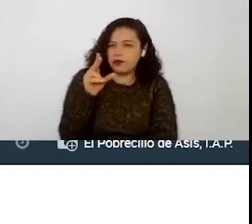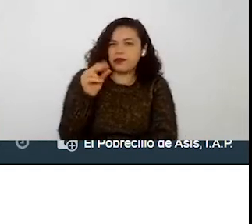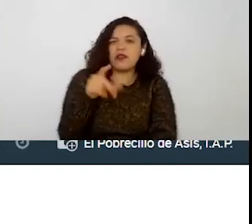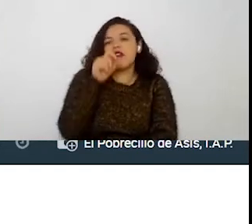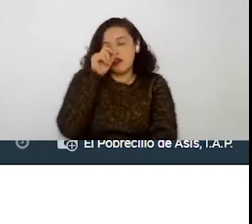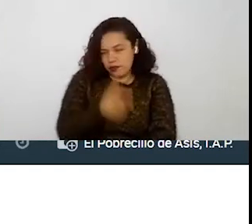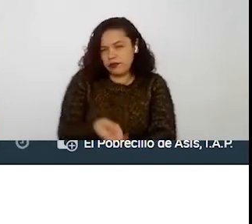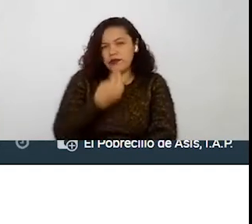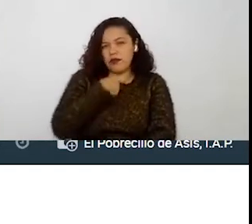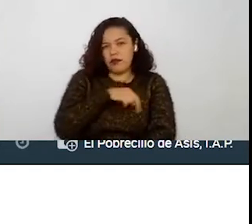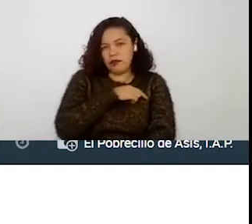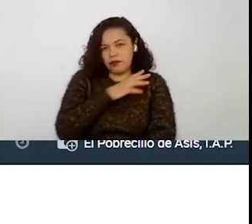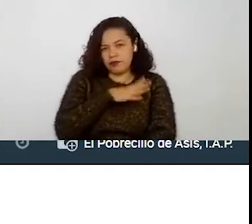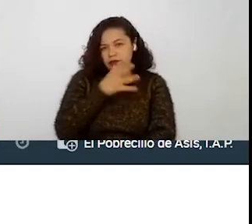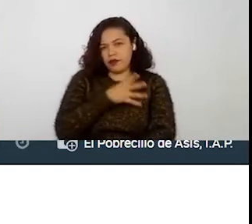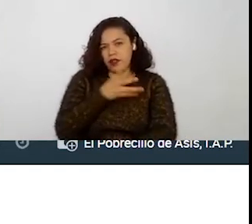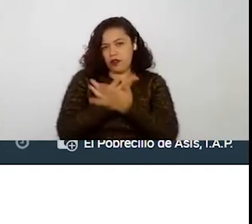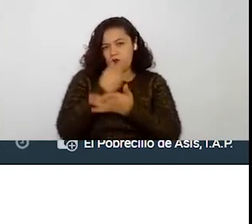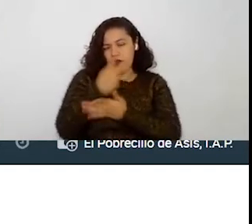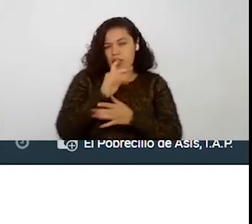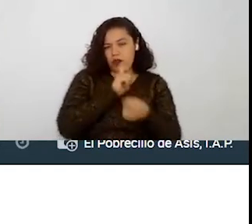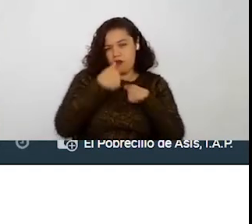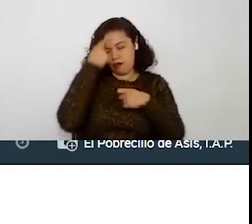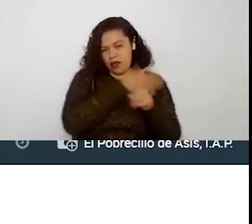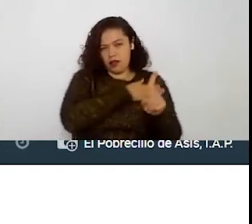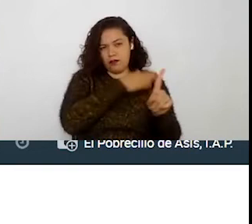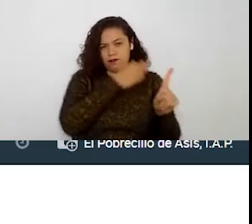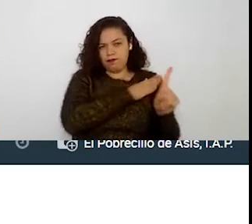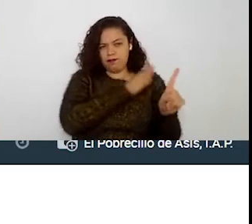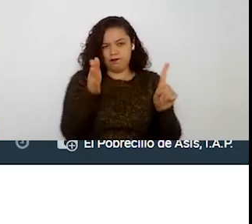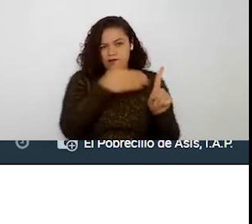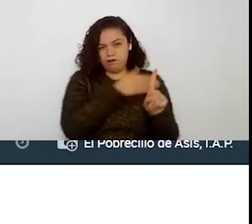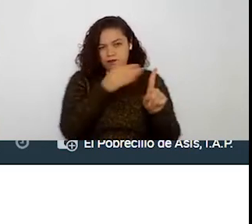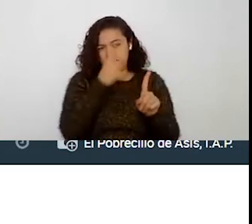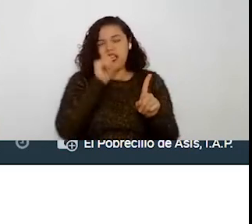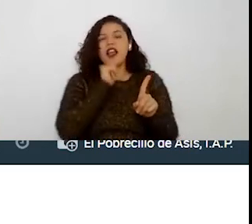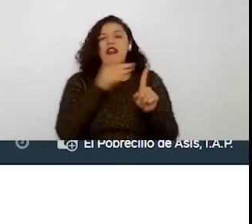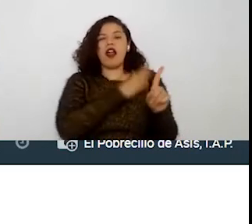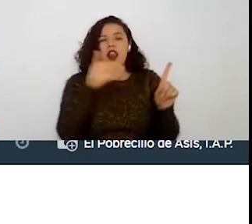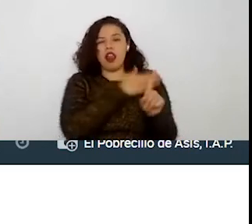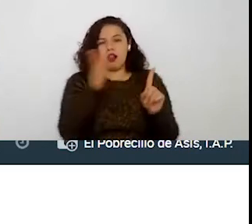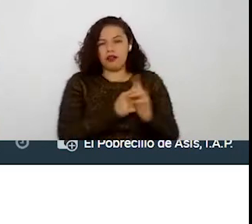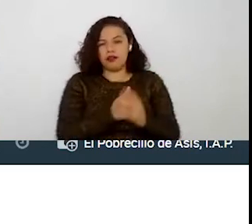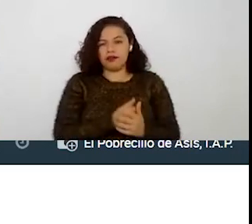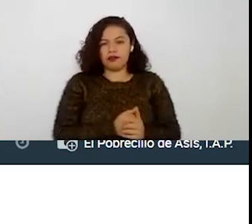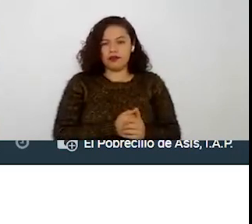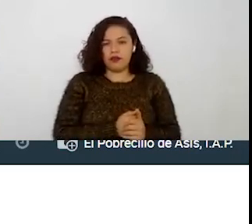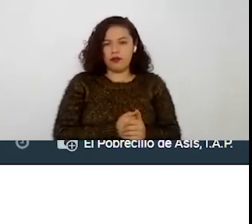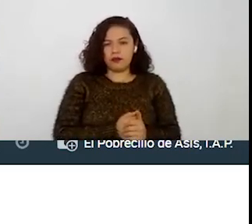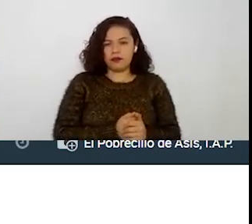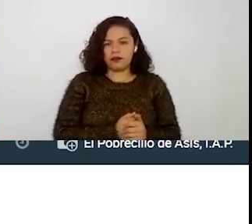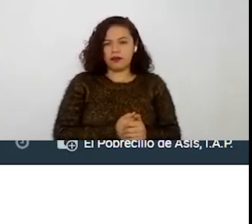a haber un previo no un Hacia dónde queremos ir con todo esto ahora vamos